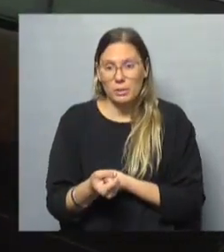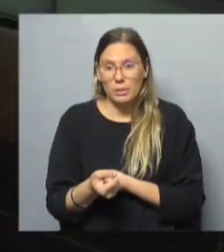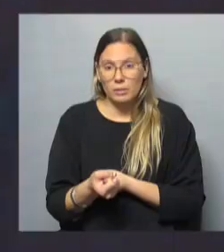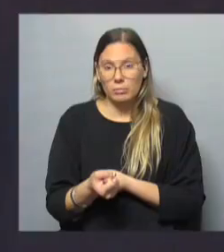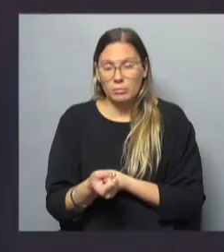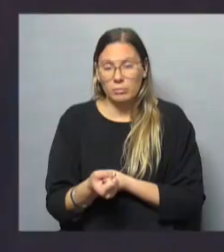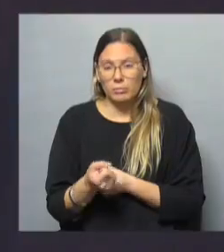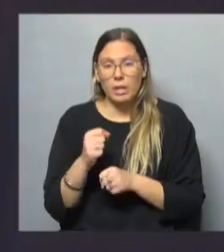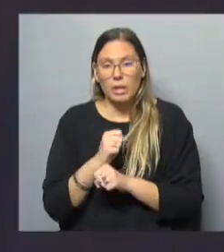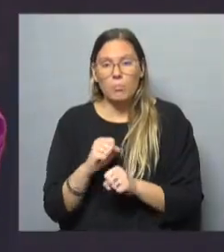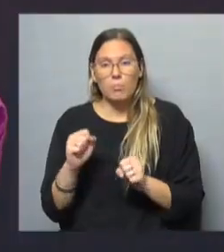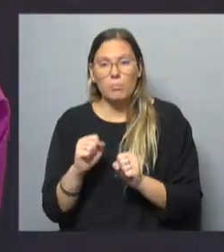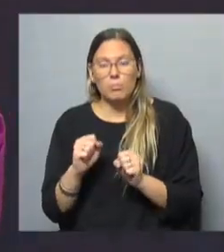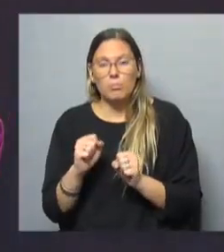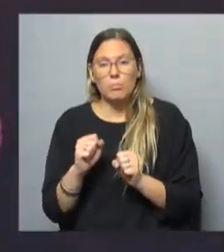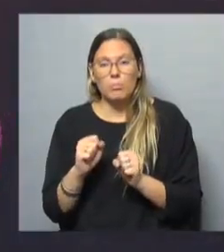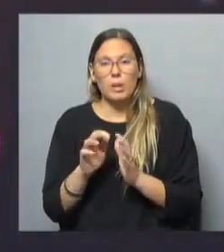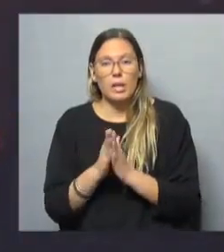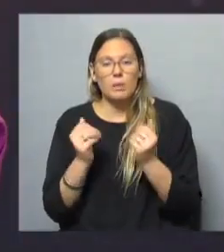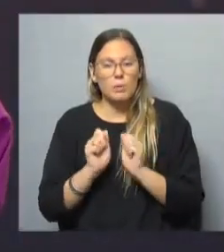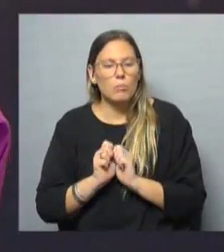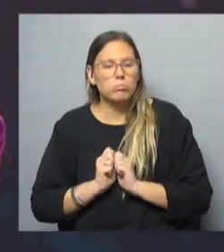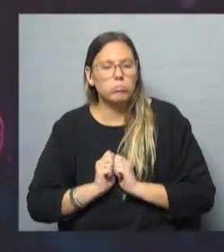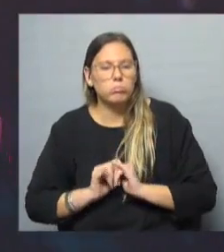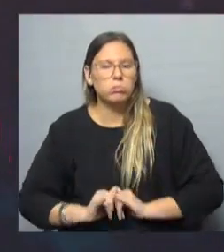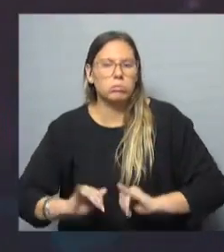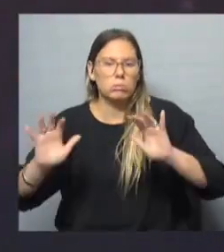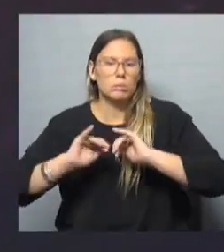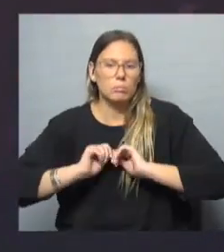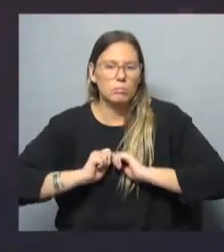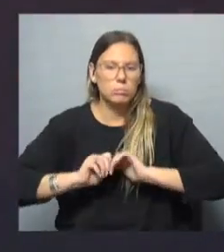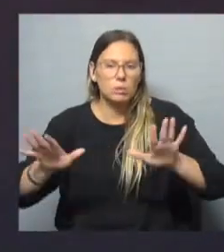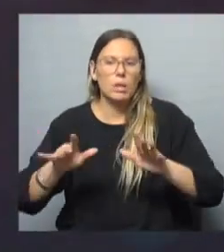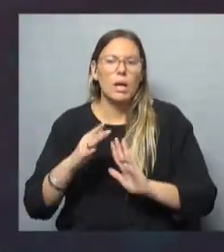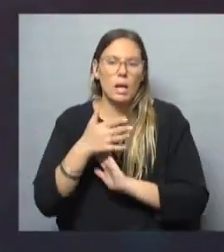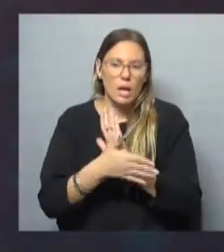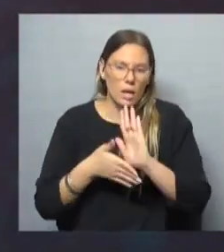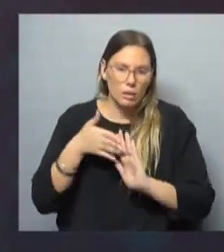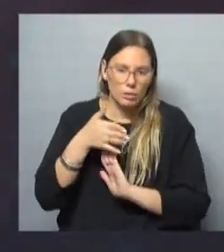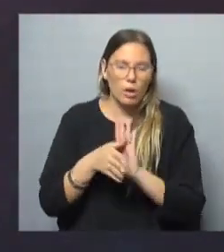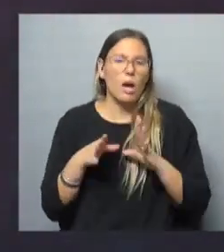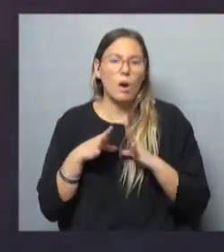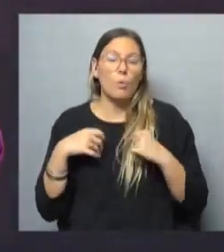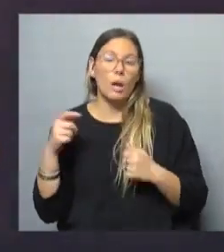que puedan llegar más libros a las escuelas públicas de todo el territorio. Que